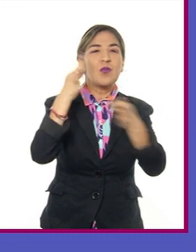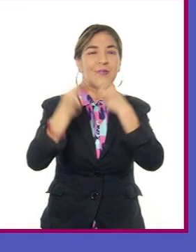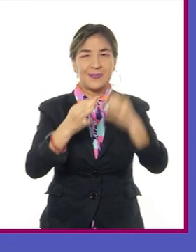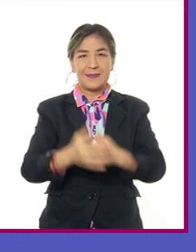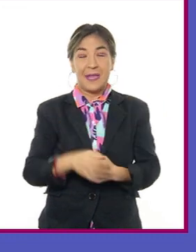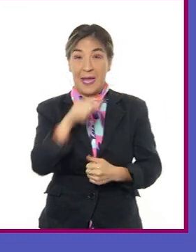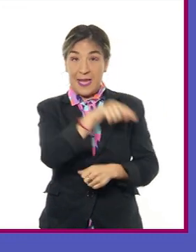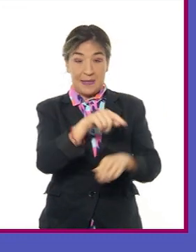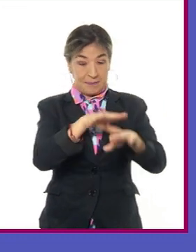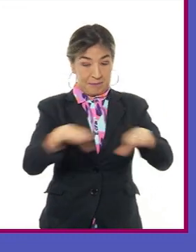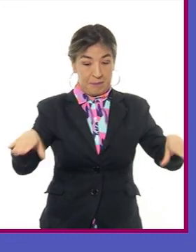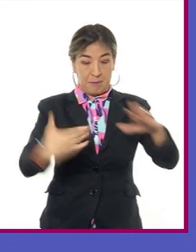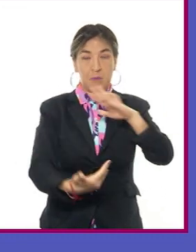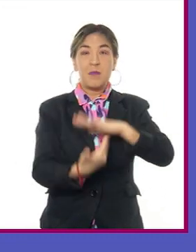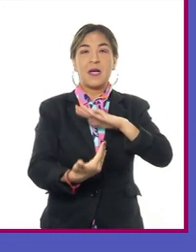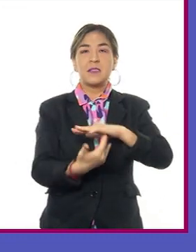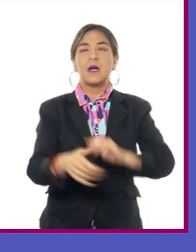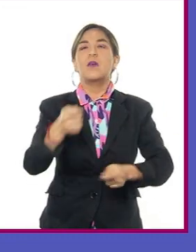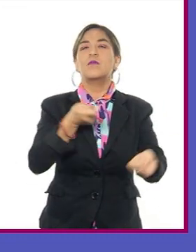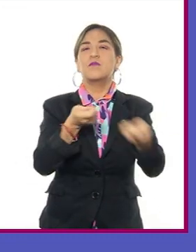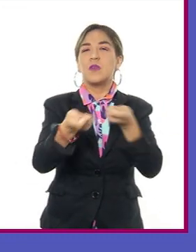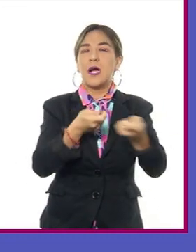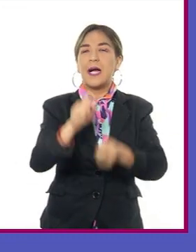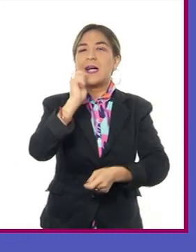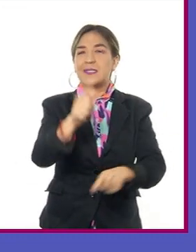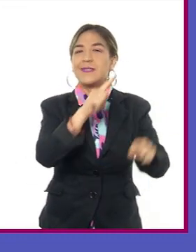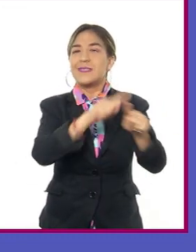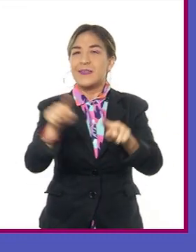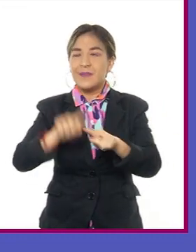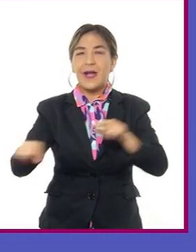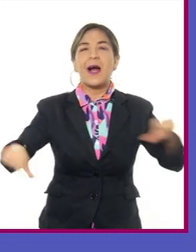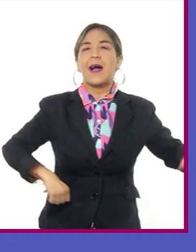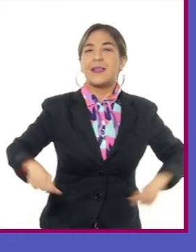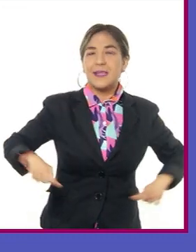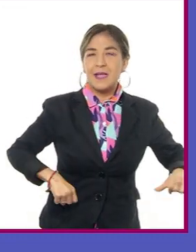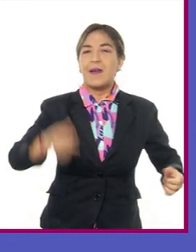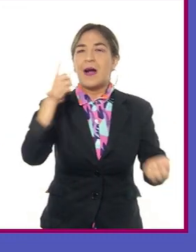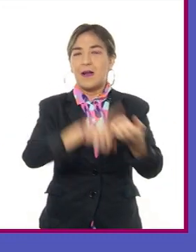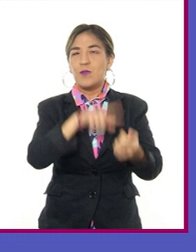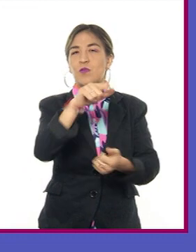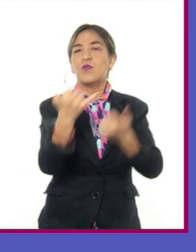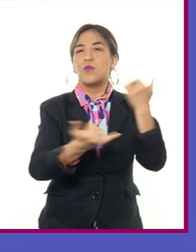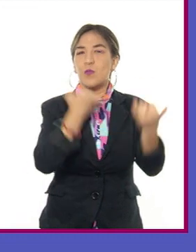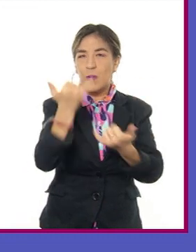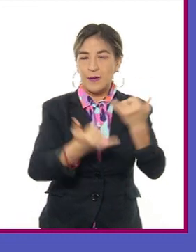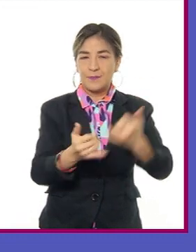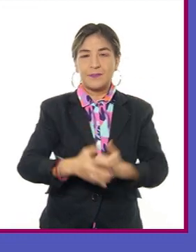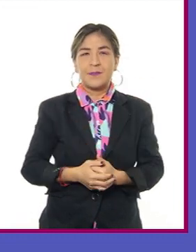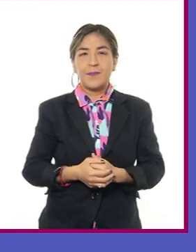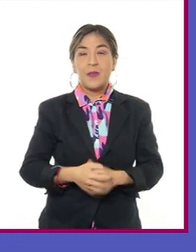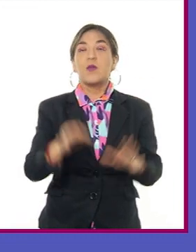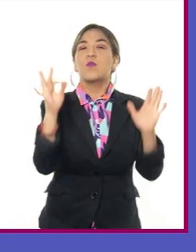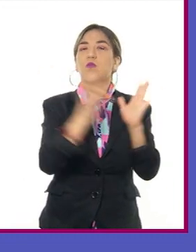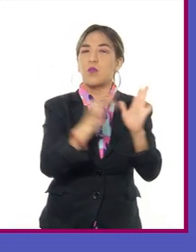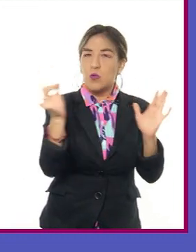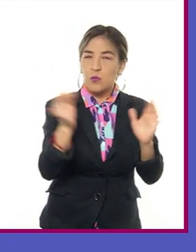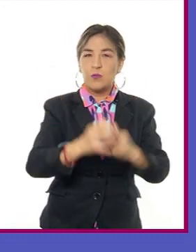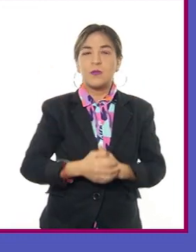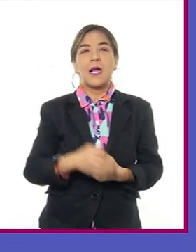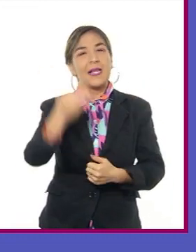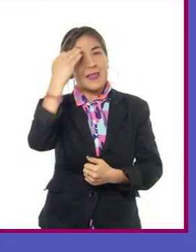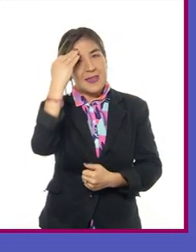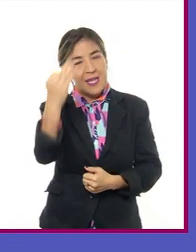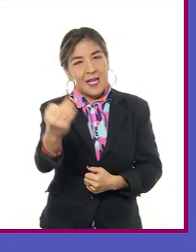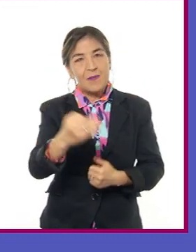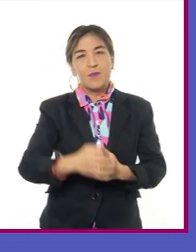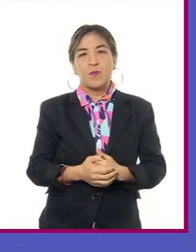esta mesa se lleva el control de todas las incidencias del partido. Los puntos, el